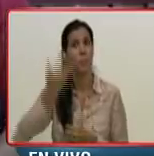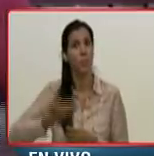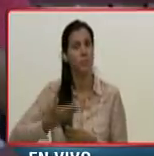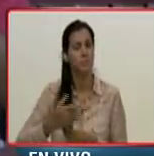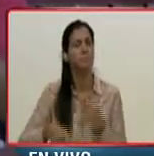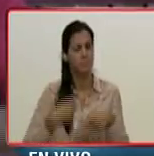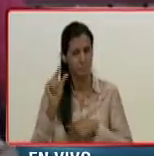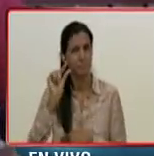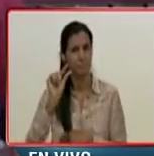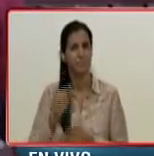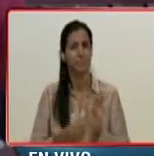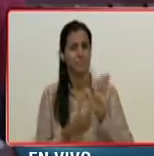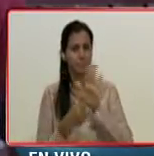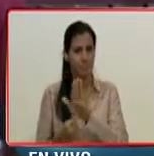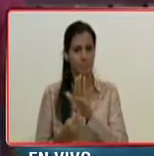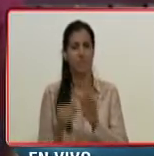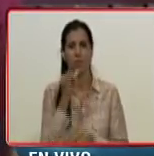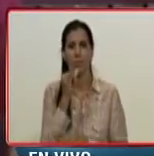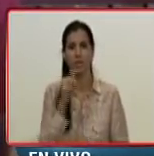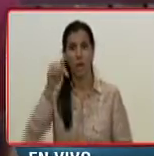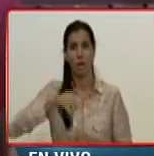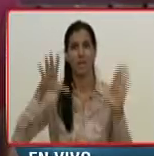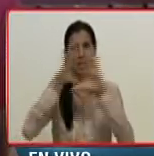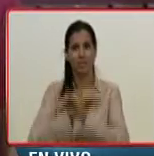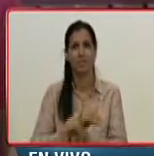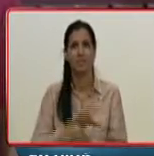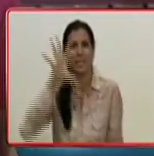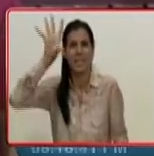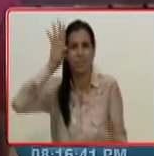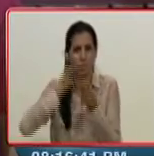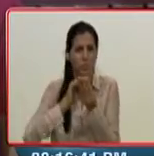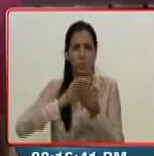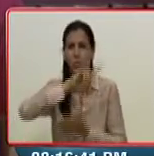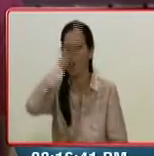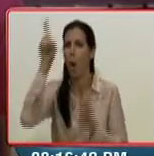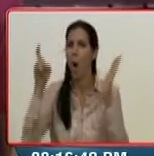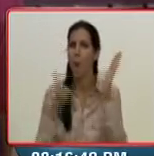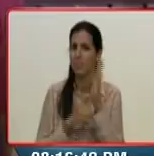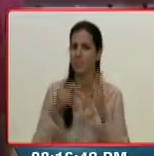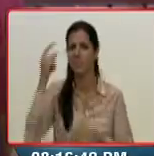invitamos a continuar en la emisión estelar de La Noticia, donde les haremos el resumen de todo lo ocurrido el día de hoy.